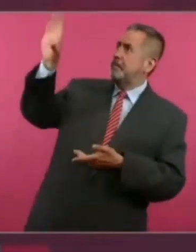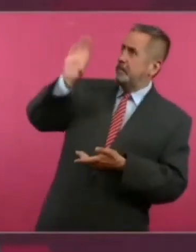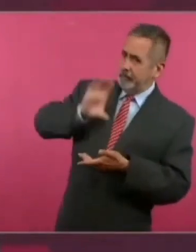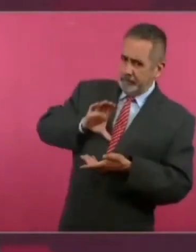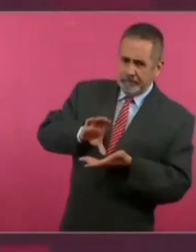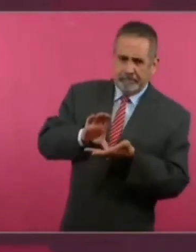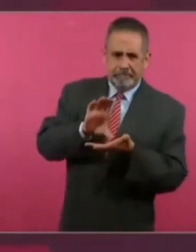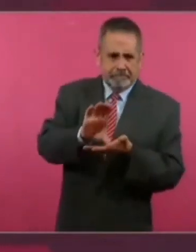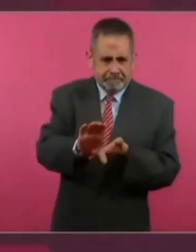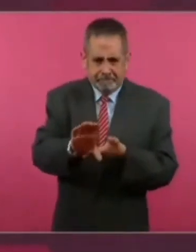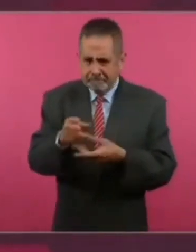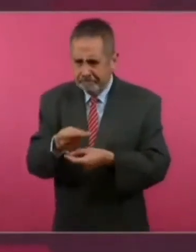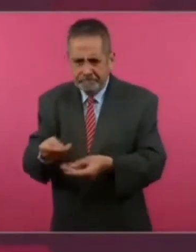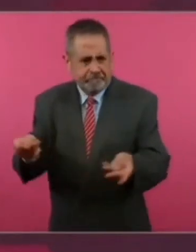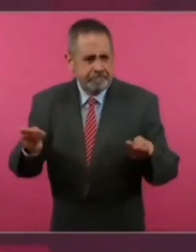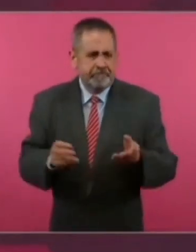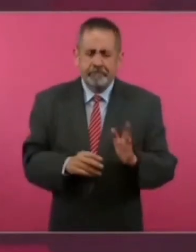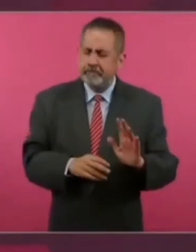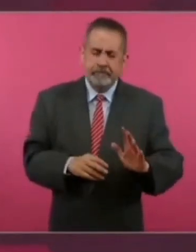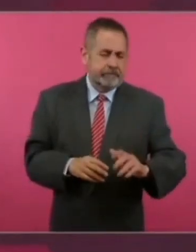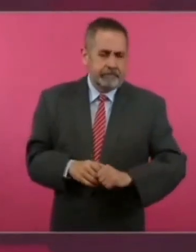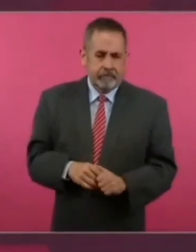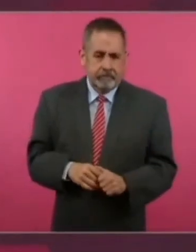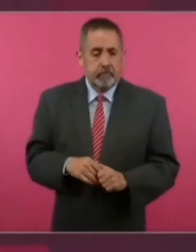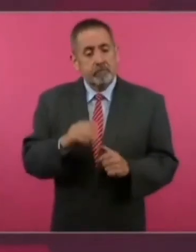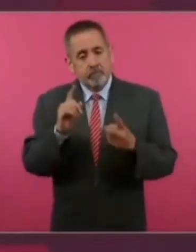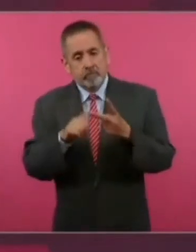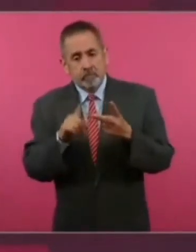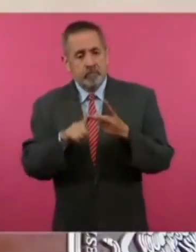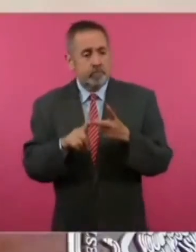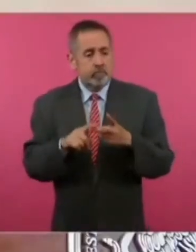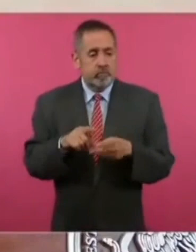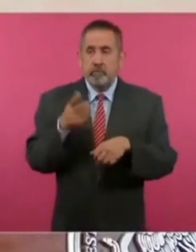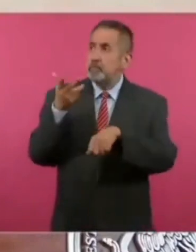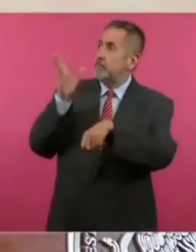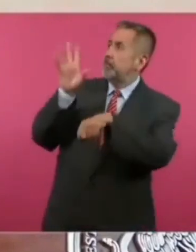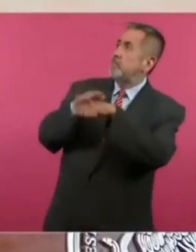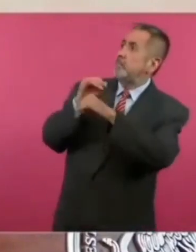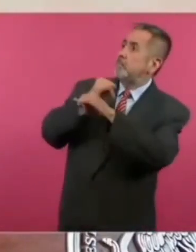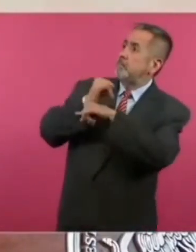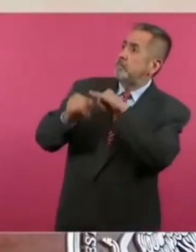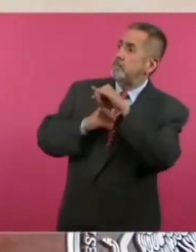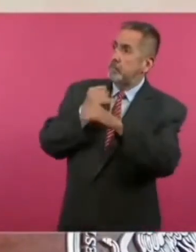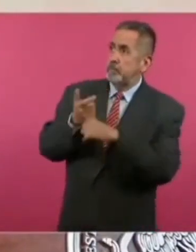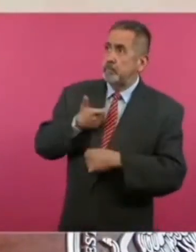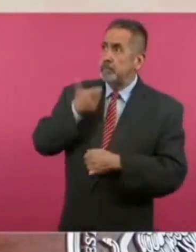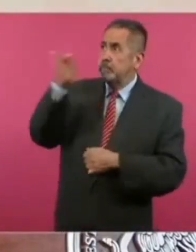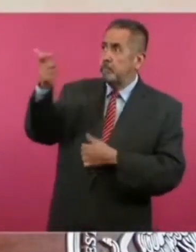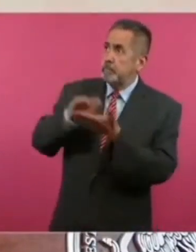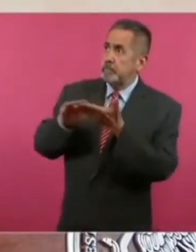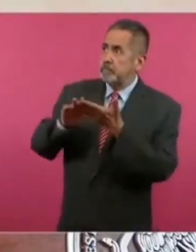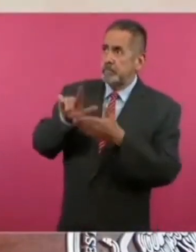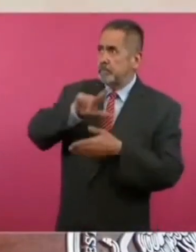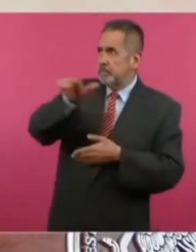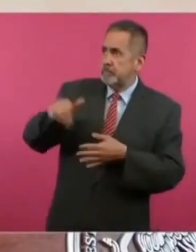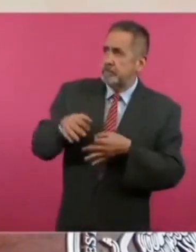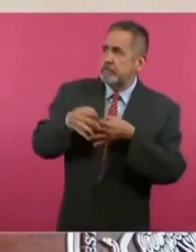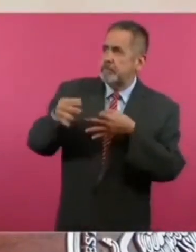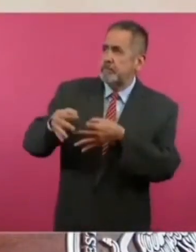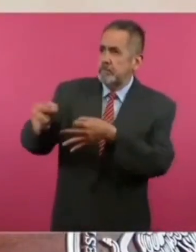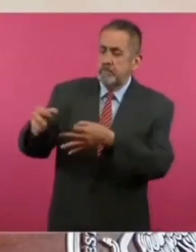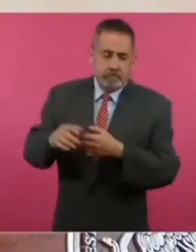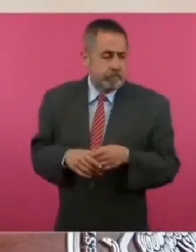que se decretara una prórroga para que no pagaran